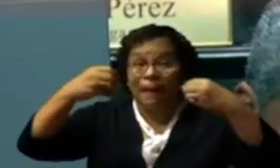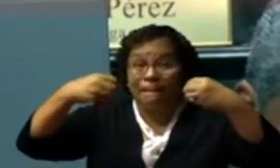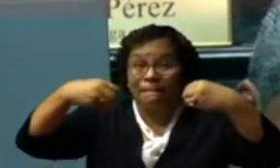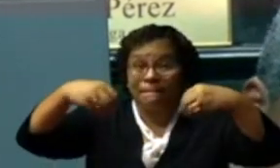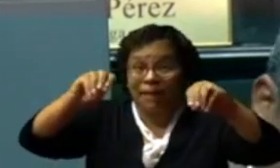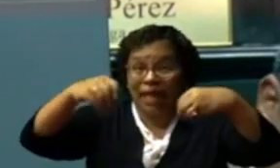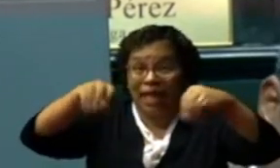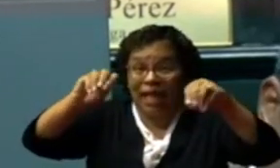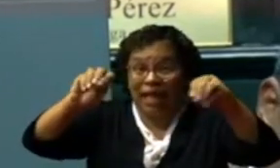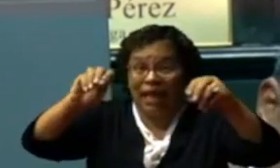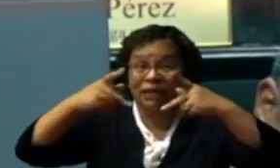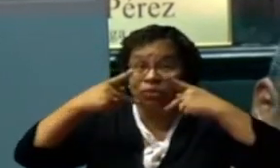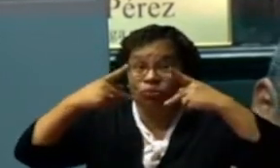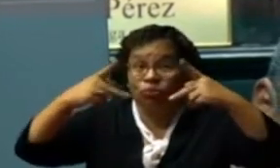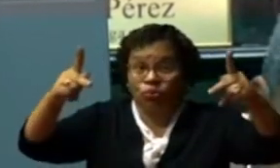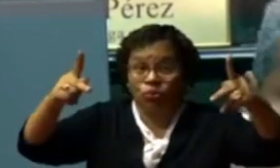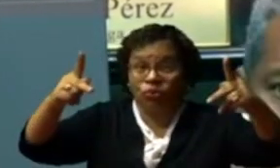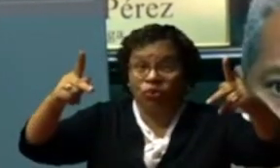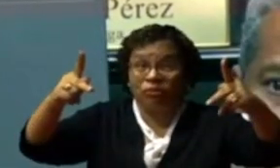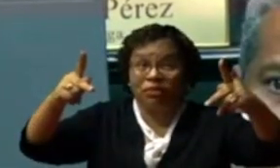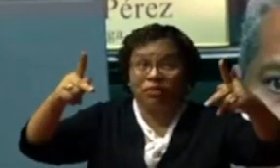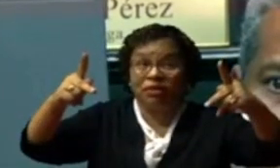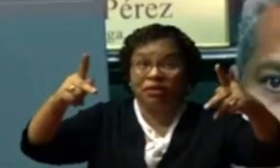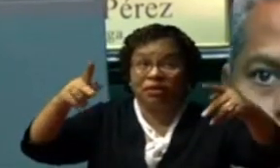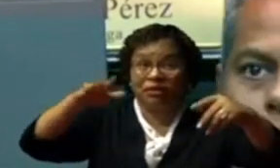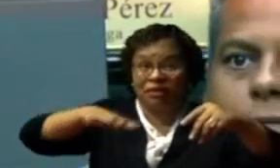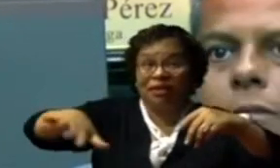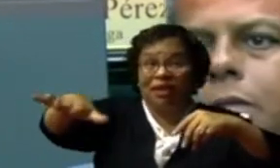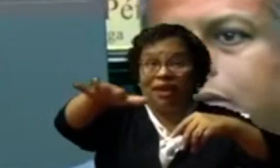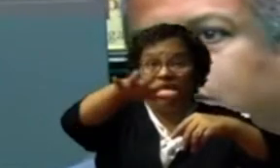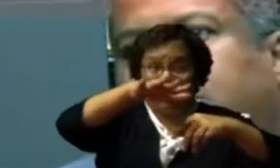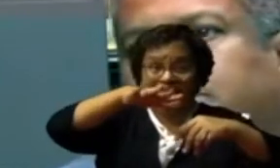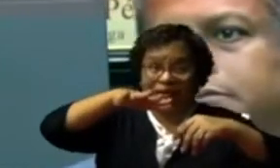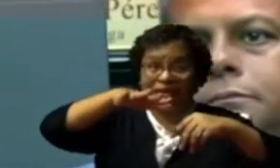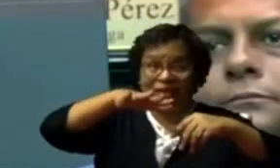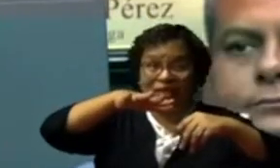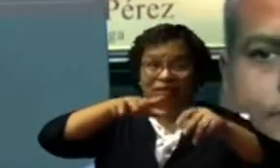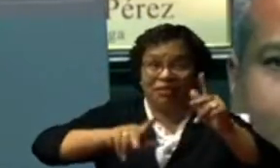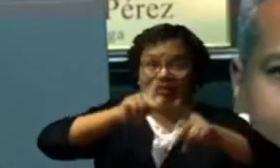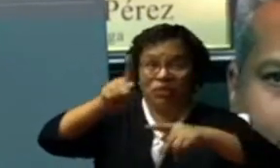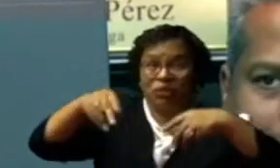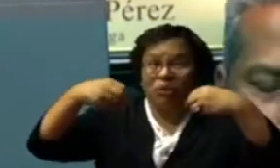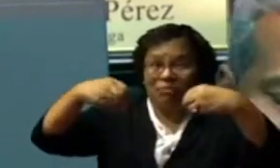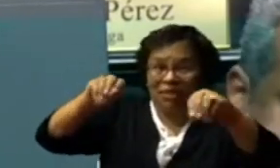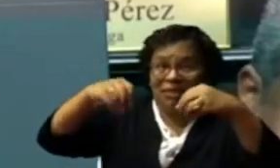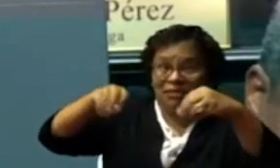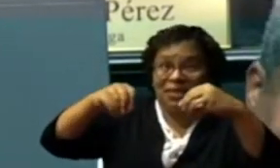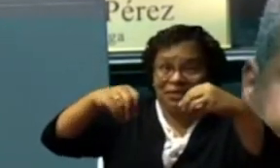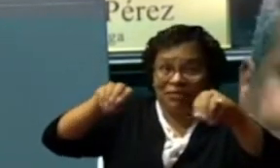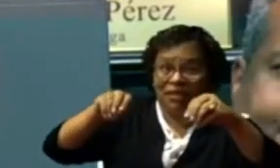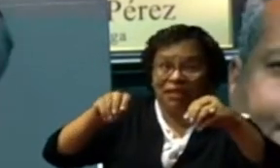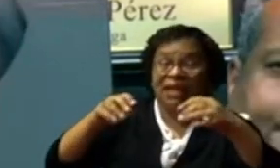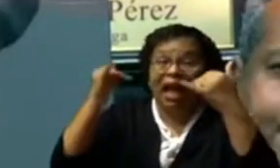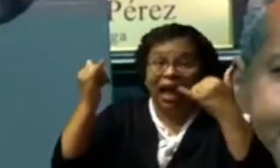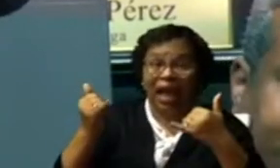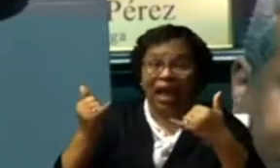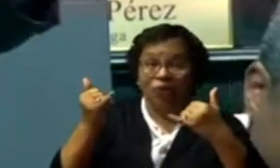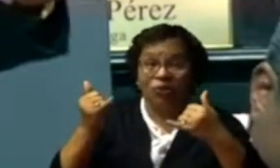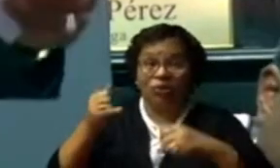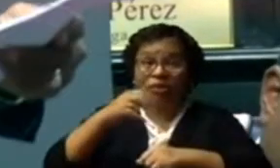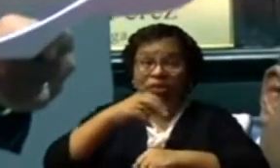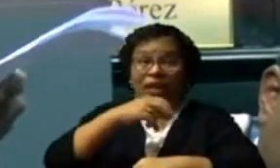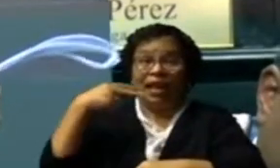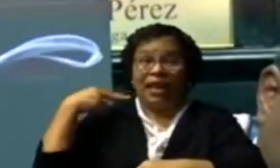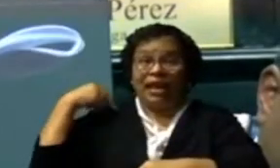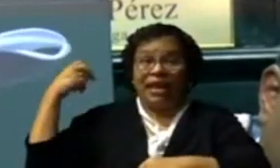momento no llena las necesidades de la población, ni hay los